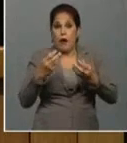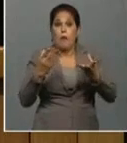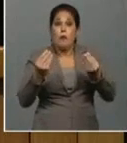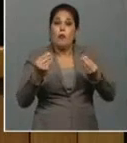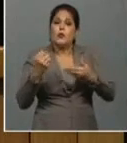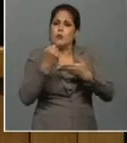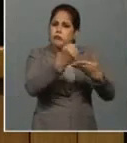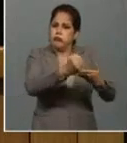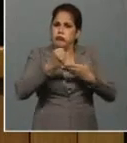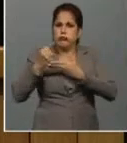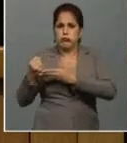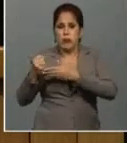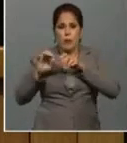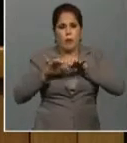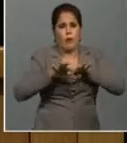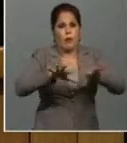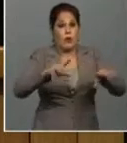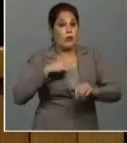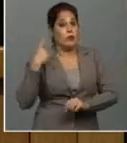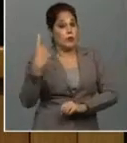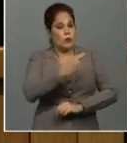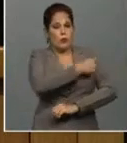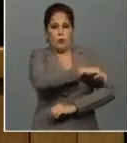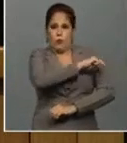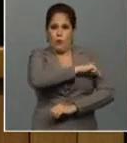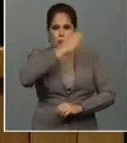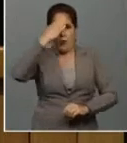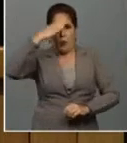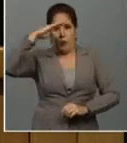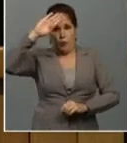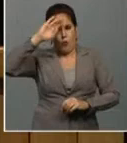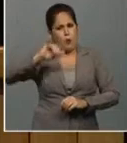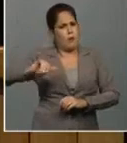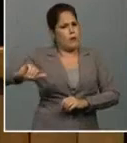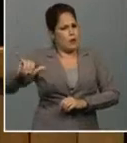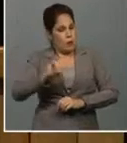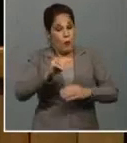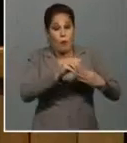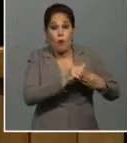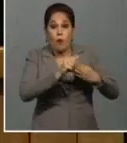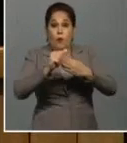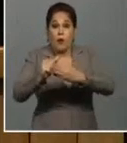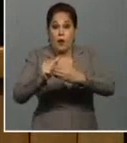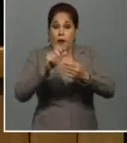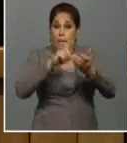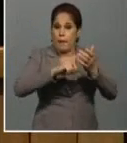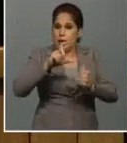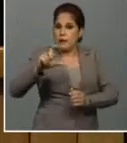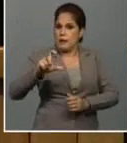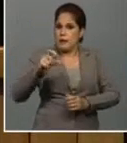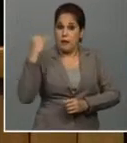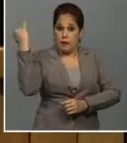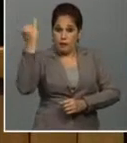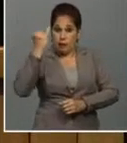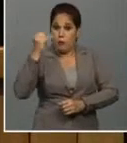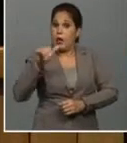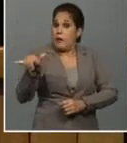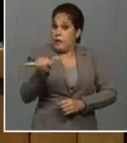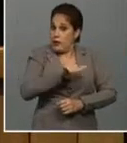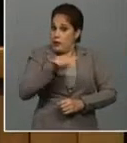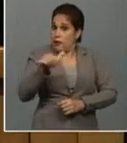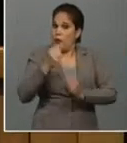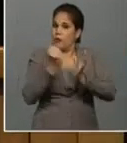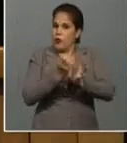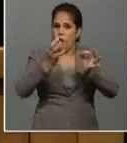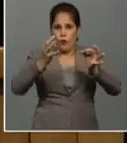muchos y de la movilización de los pueblos es ha sido una guía constante de nuestro desempeño internacional y la